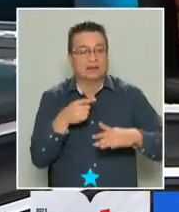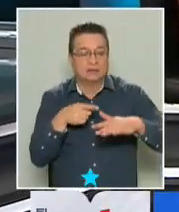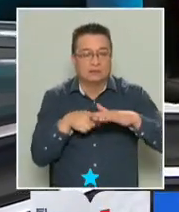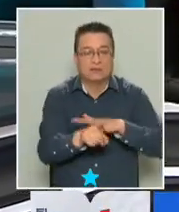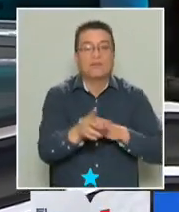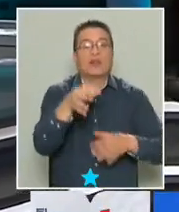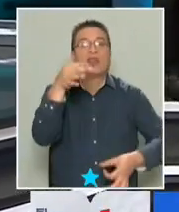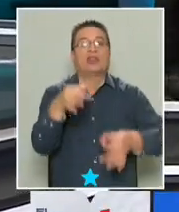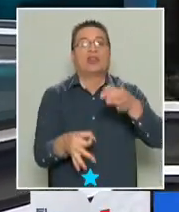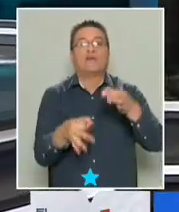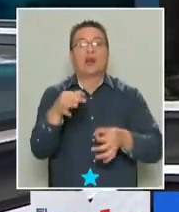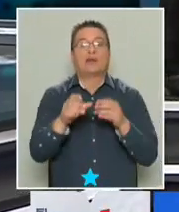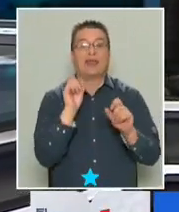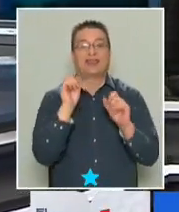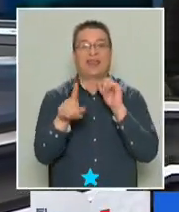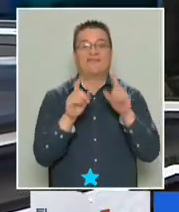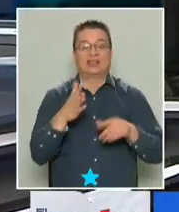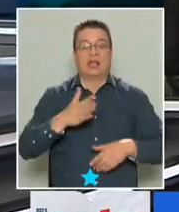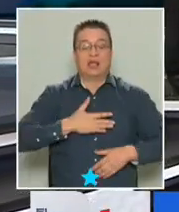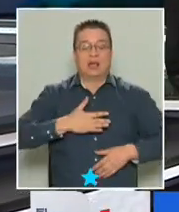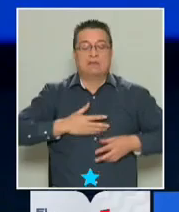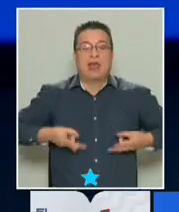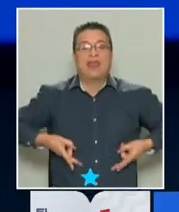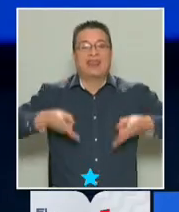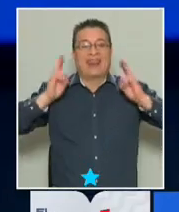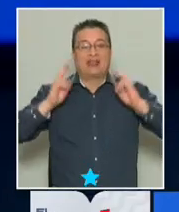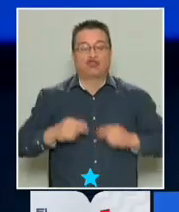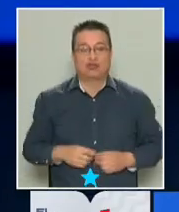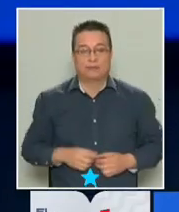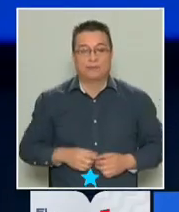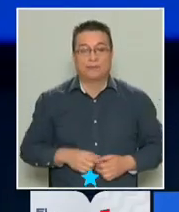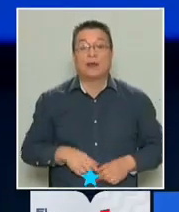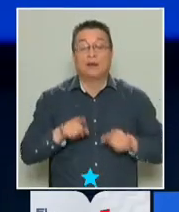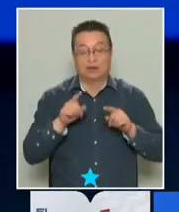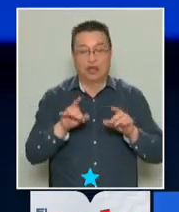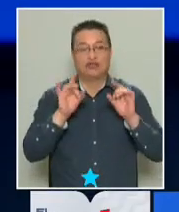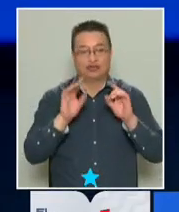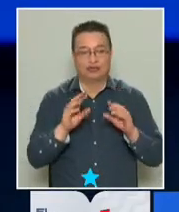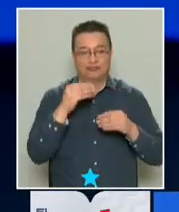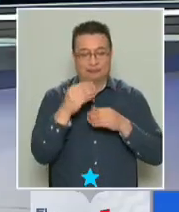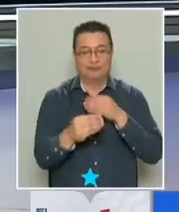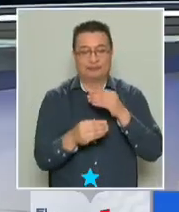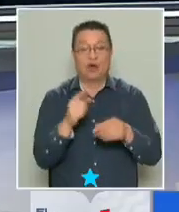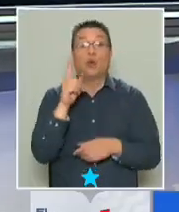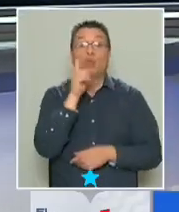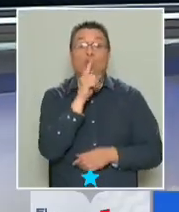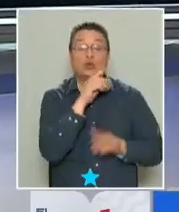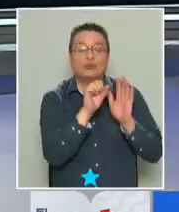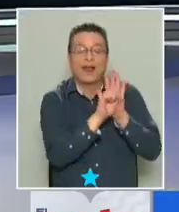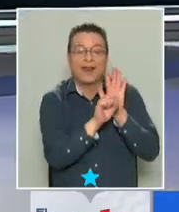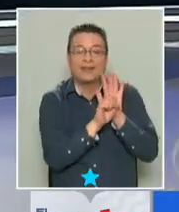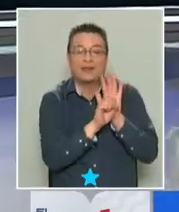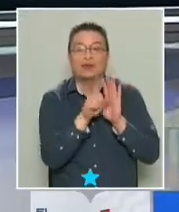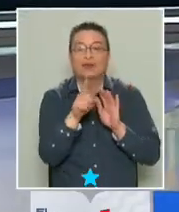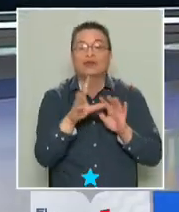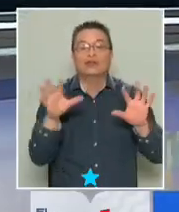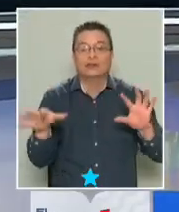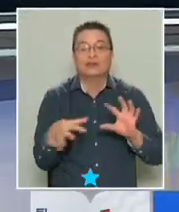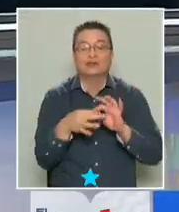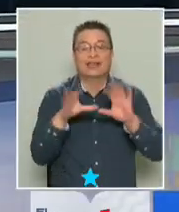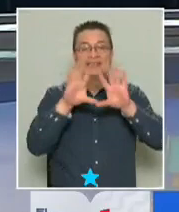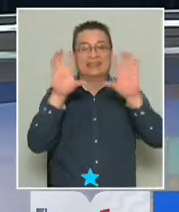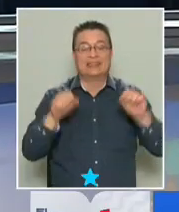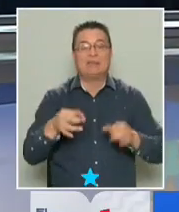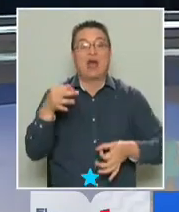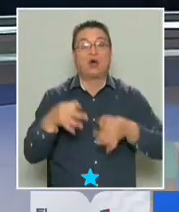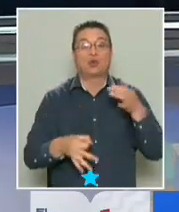a los tribunales para la defensa a sus derechos acsi va quedando revisamos el último artículo que tiene que ver justamente con los temas de